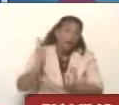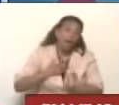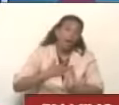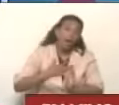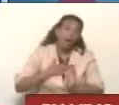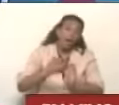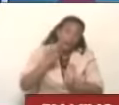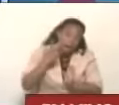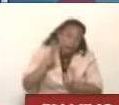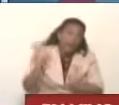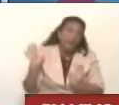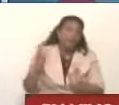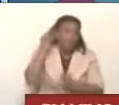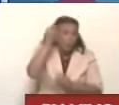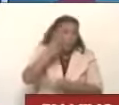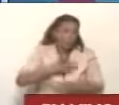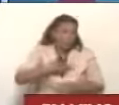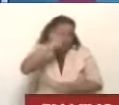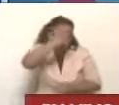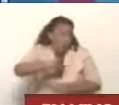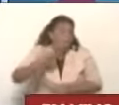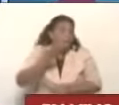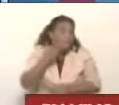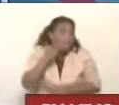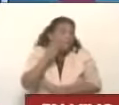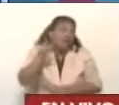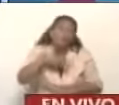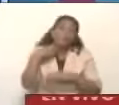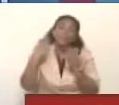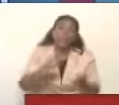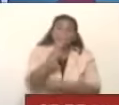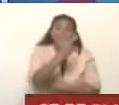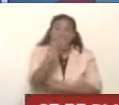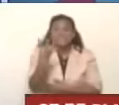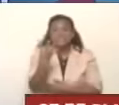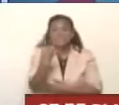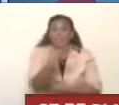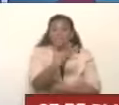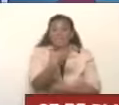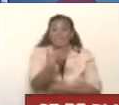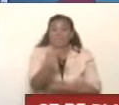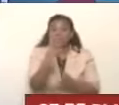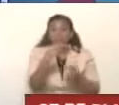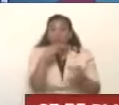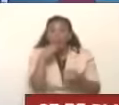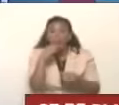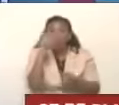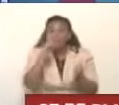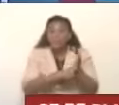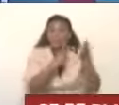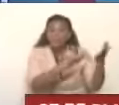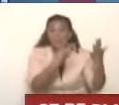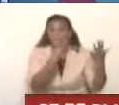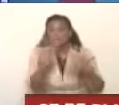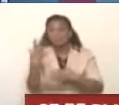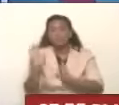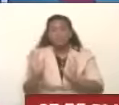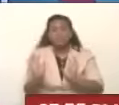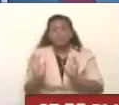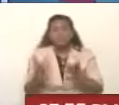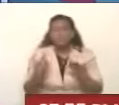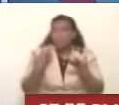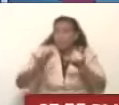aspirar. Yo siempre he pensado. Y cuando mi mamá se fue también, un 25 de octubre de 1994 igual. No nos dejó deuda,